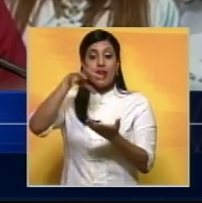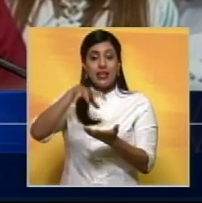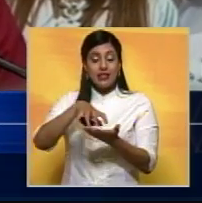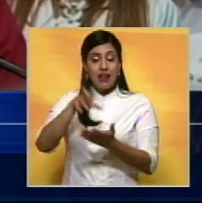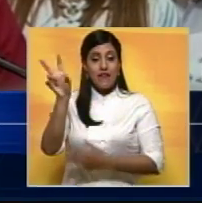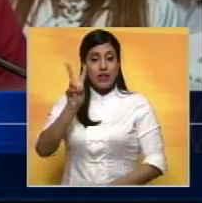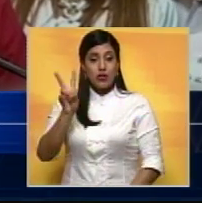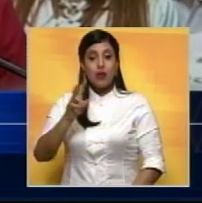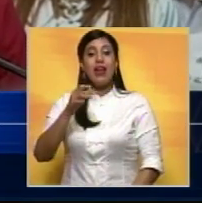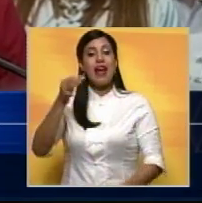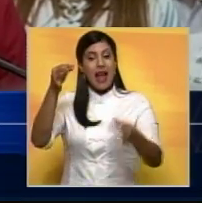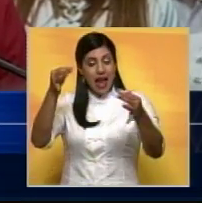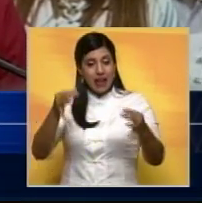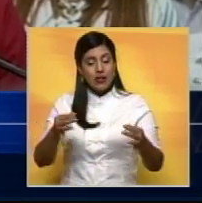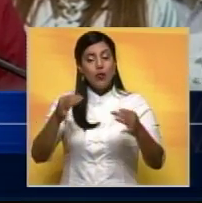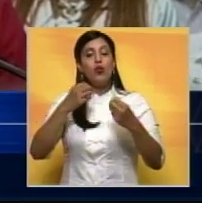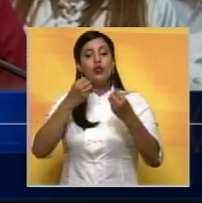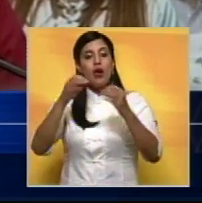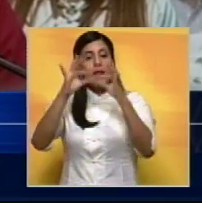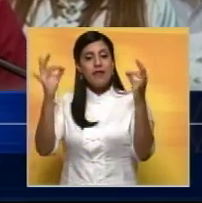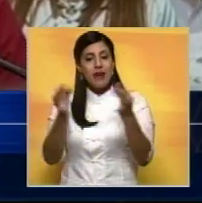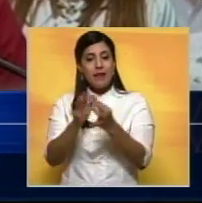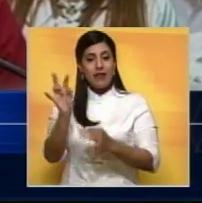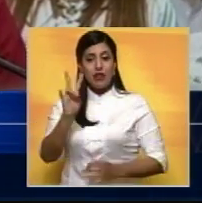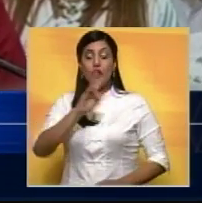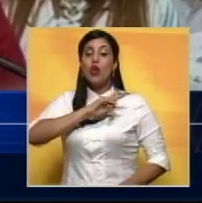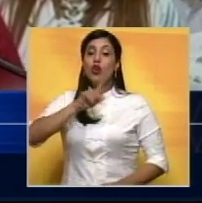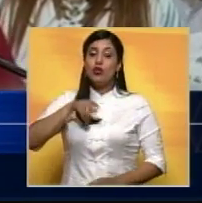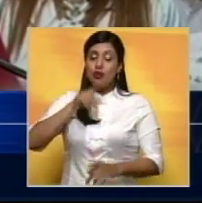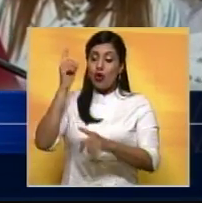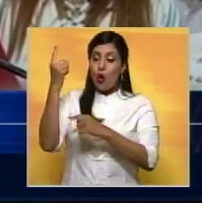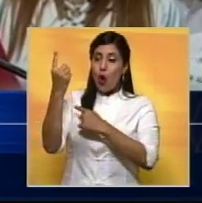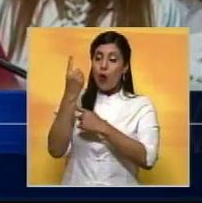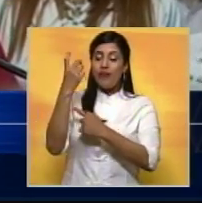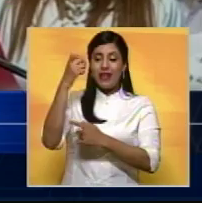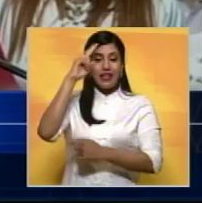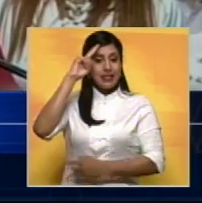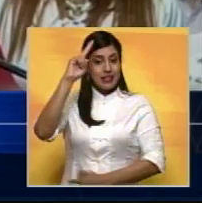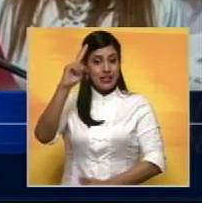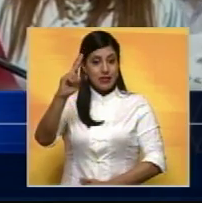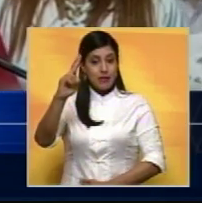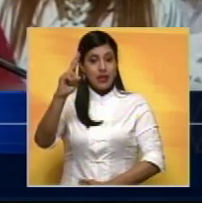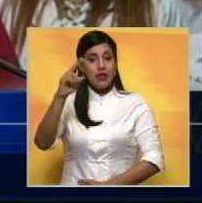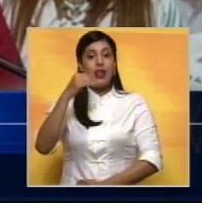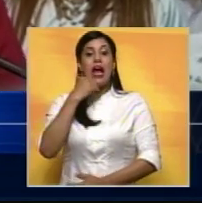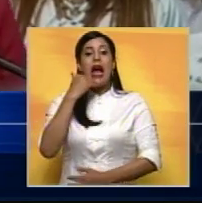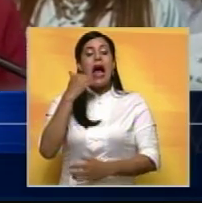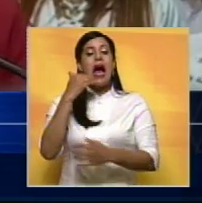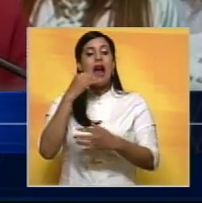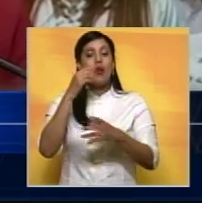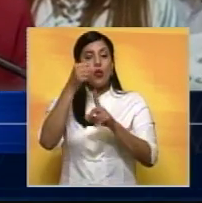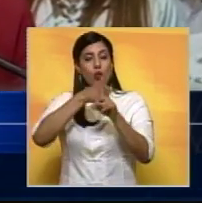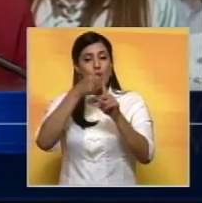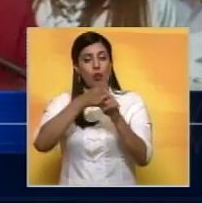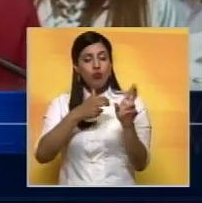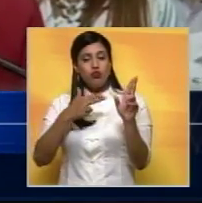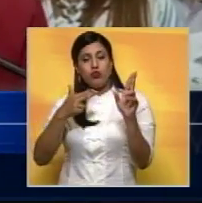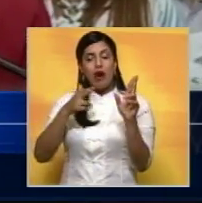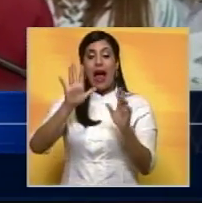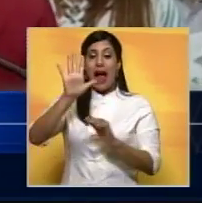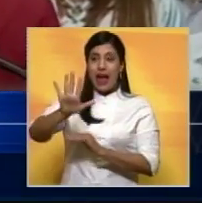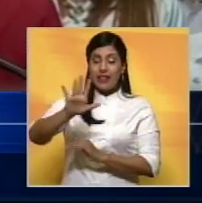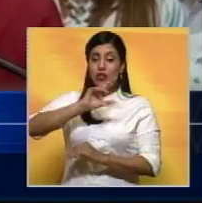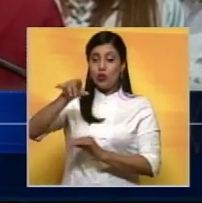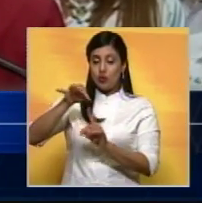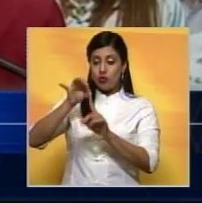venezolano se lo va a garantizar a la familia venezolana. Están obligados a respetar, aún en una circunstancia de lucha armada como la que